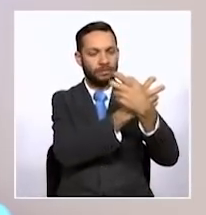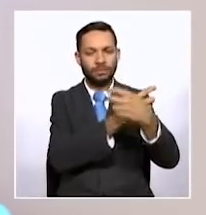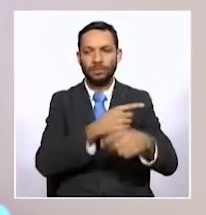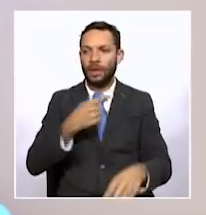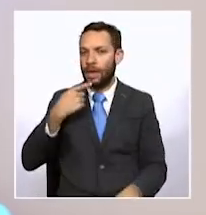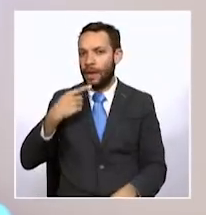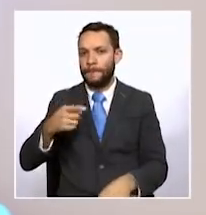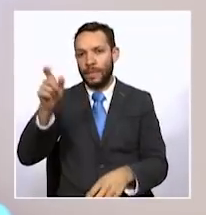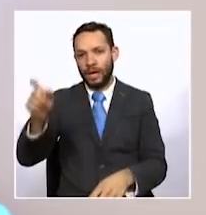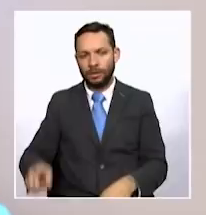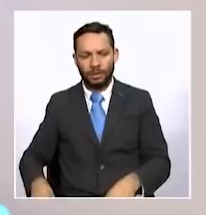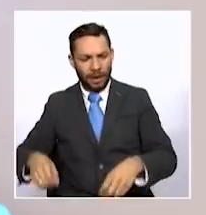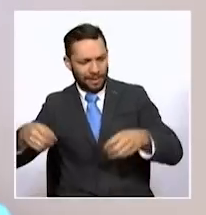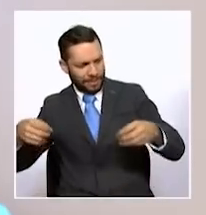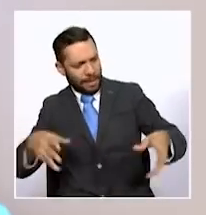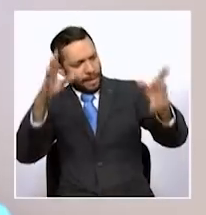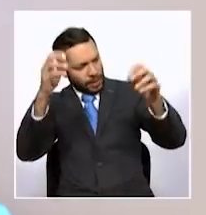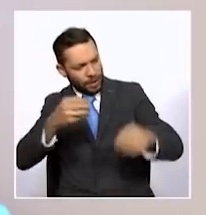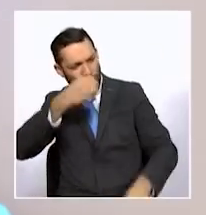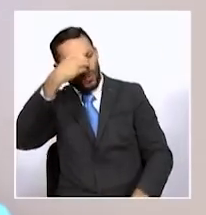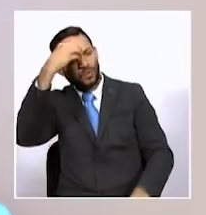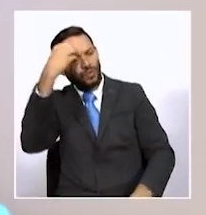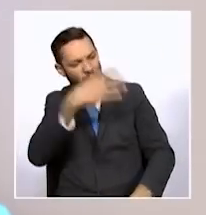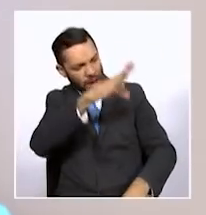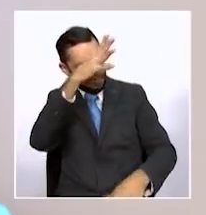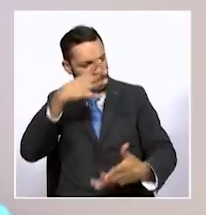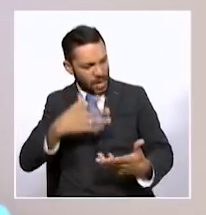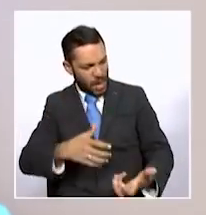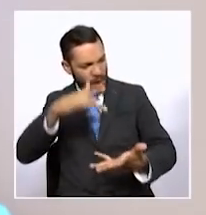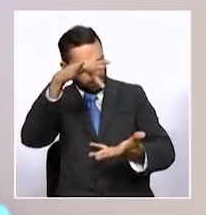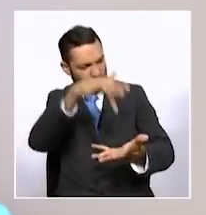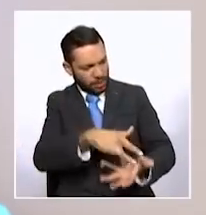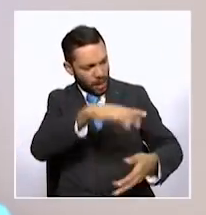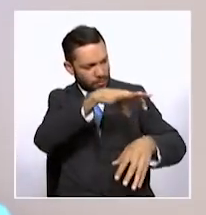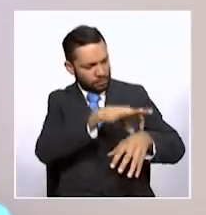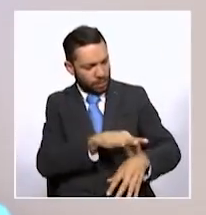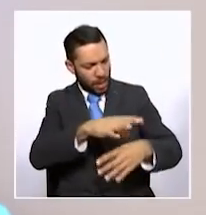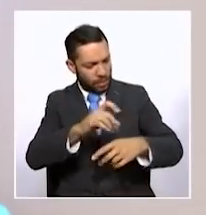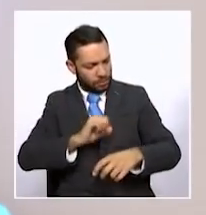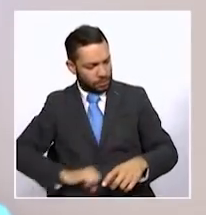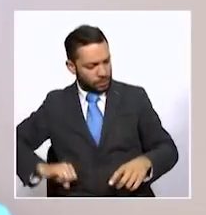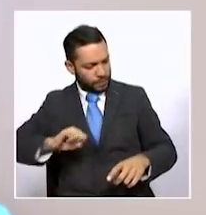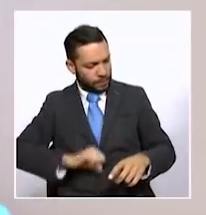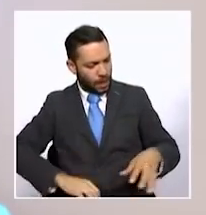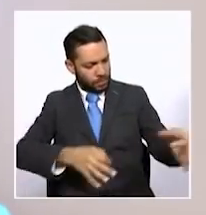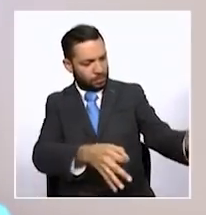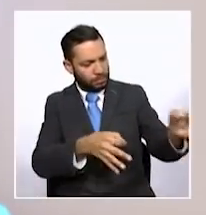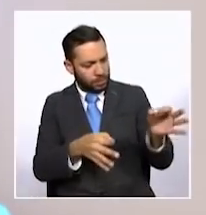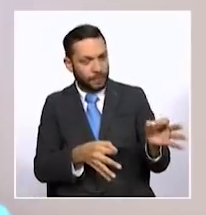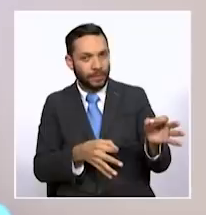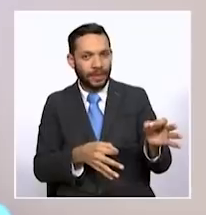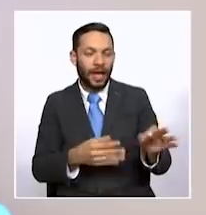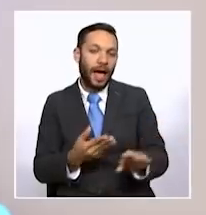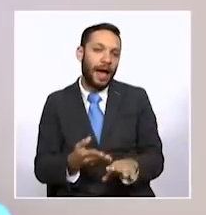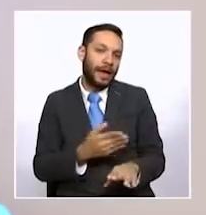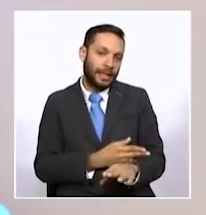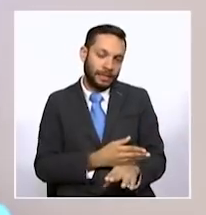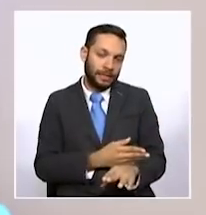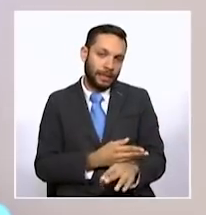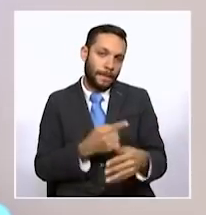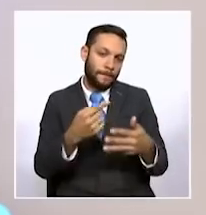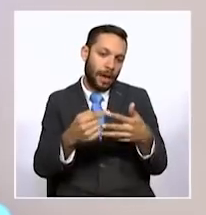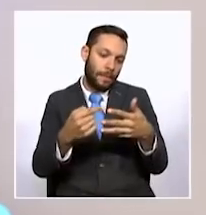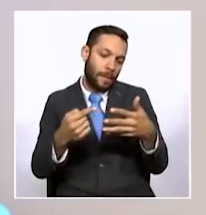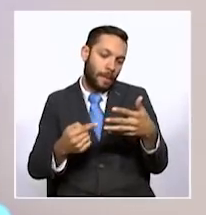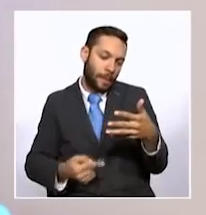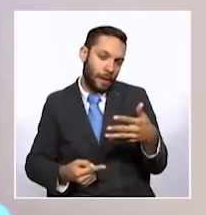que ya que me mandaron una radiografía y no me la mandaron. Las radiografías tienen unas indicaciones, porque es que las radiografías sirven para